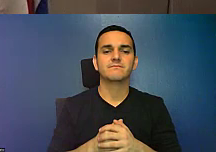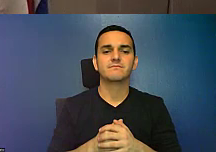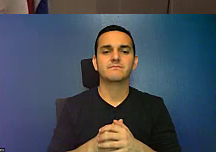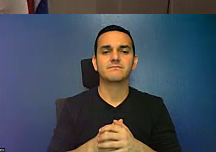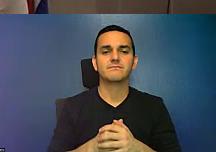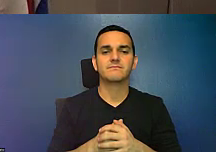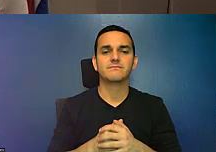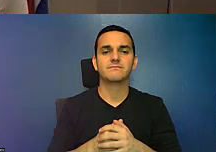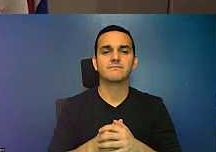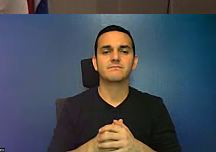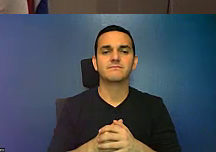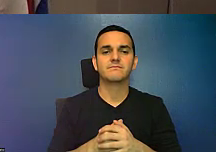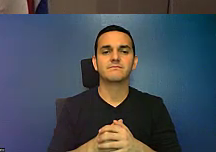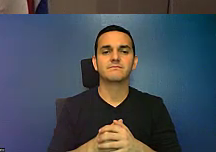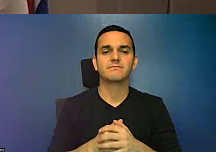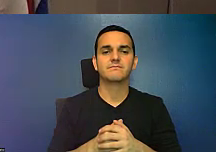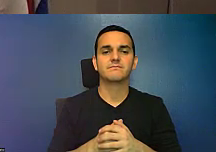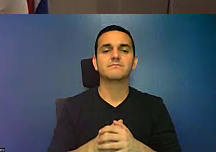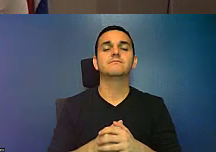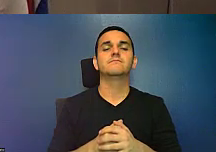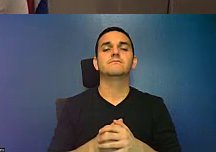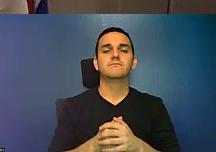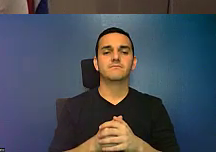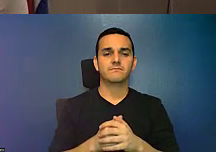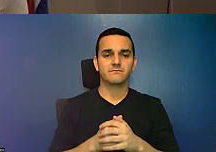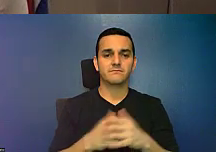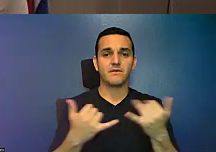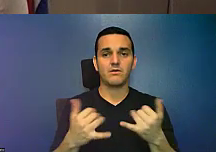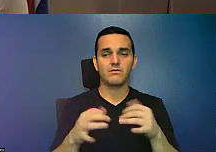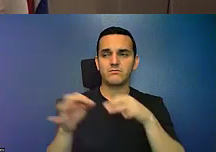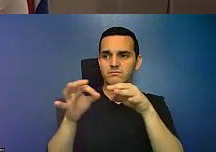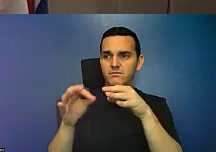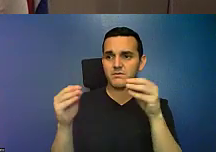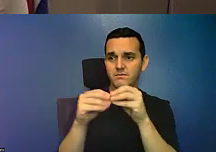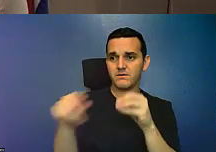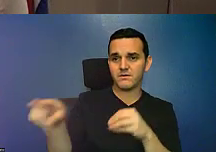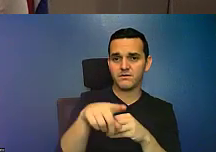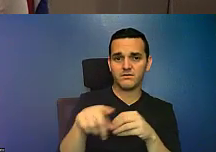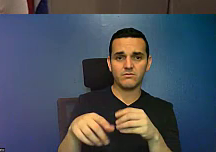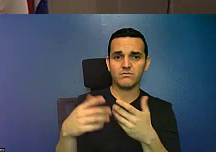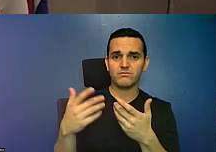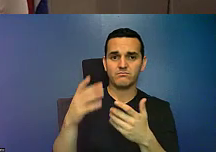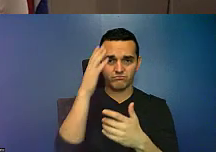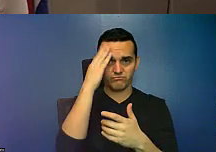Ya haciendo hincapié a lo que es el panel de expertos, que es lo que continúa.